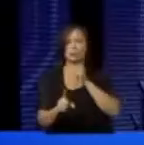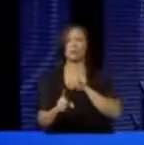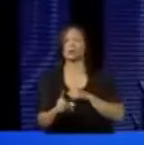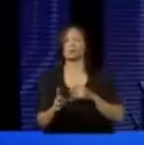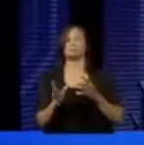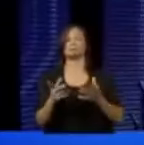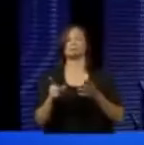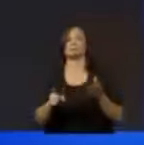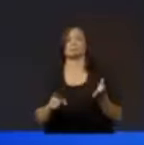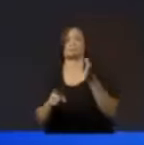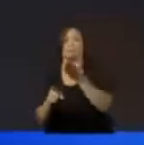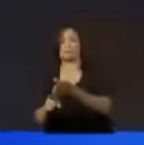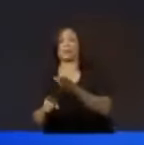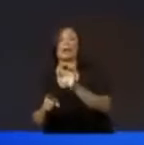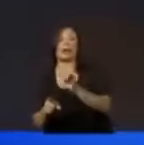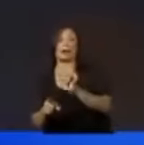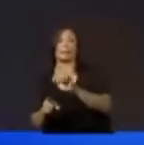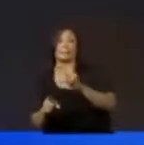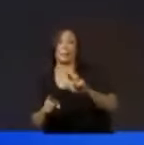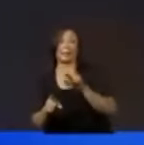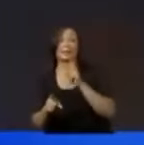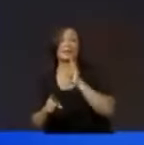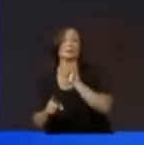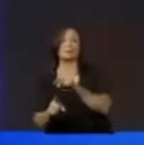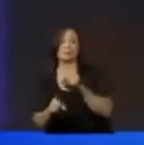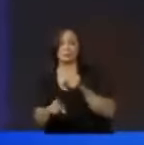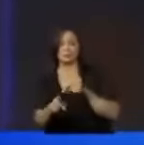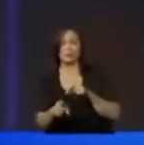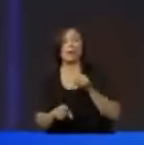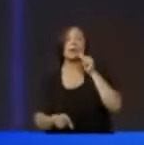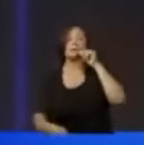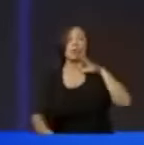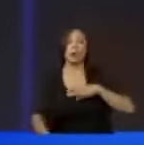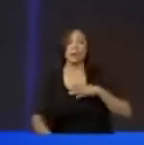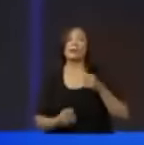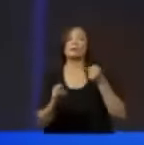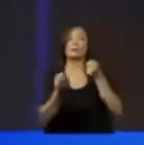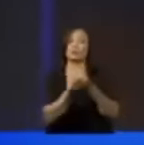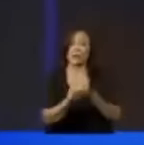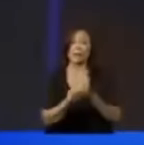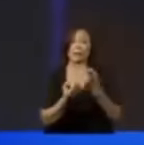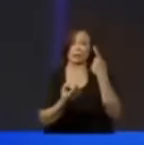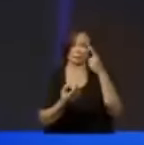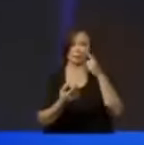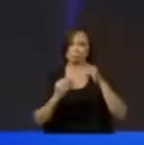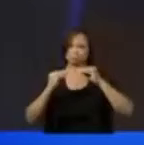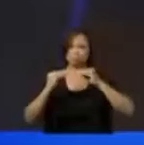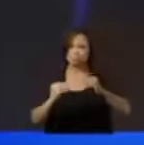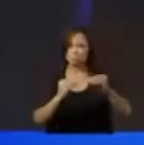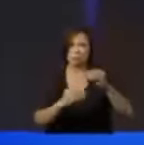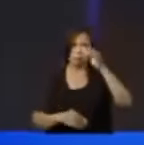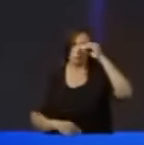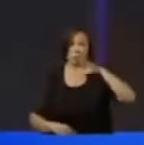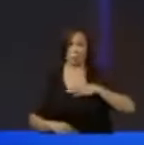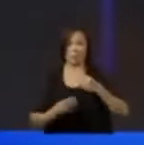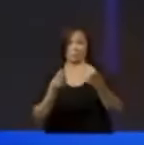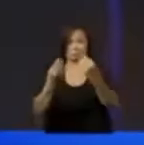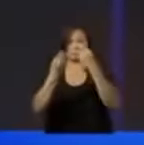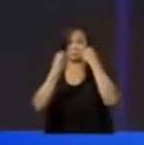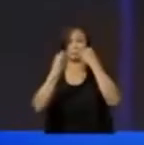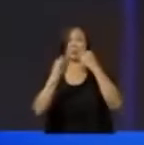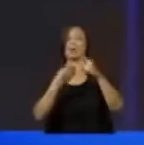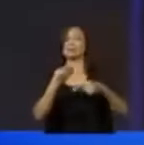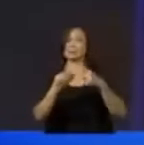hay que empoderarlas. Las mujeres hay que apoyarlas. Y a los hombres hay que educarnos en la